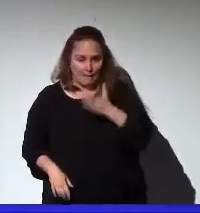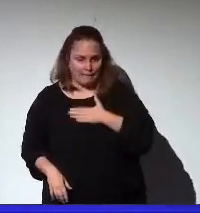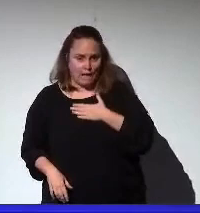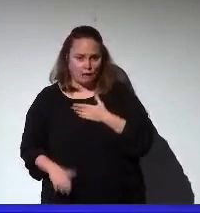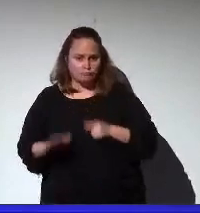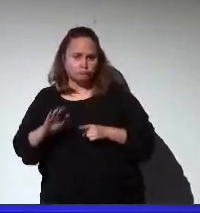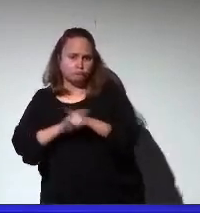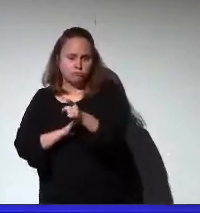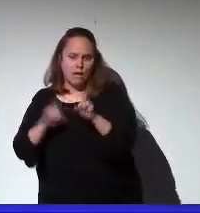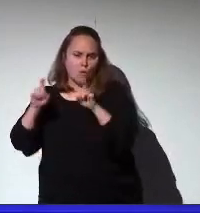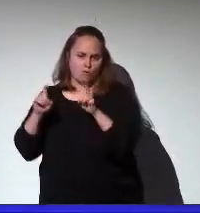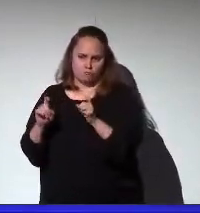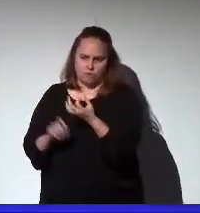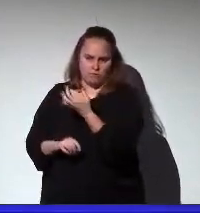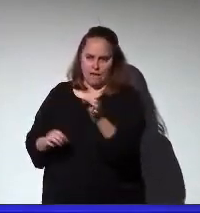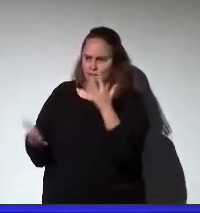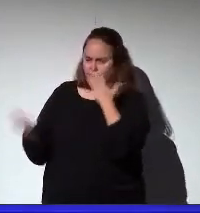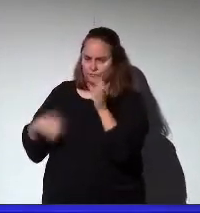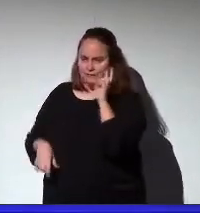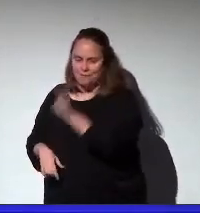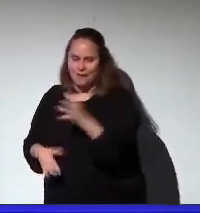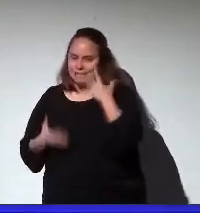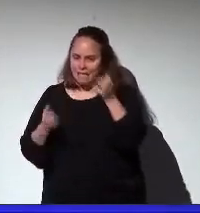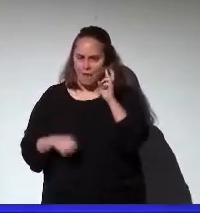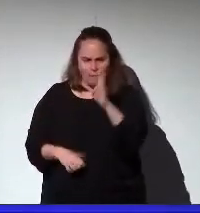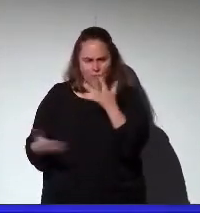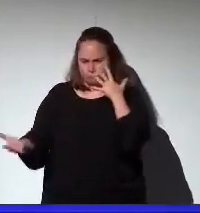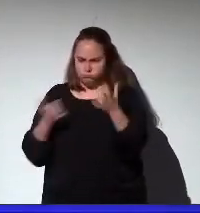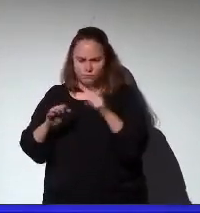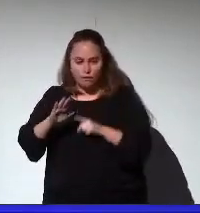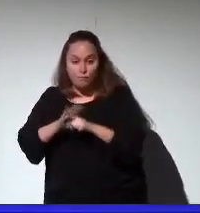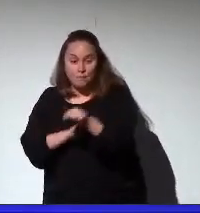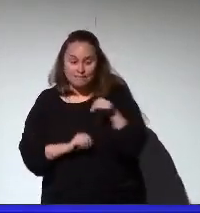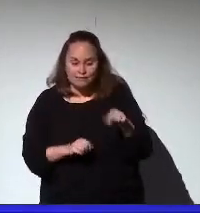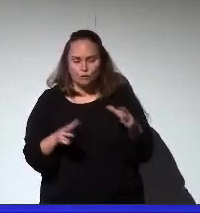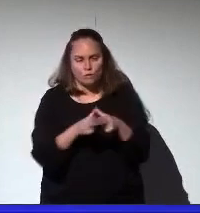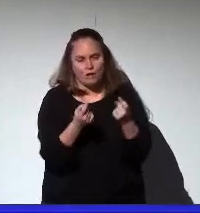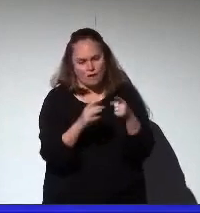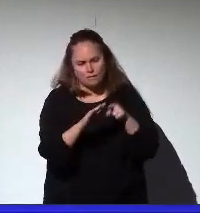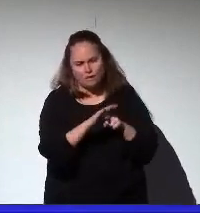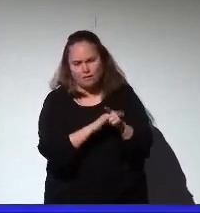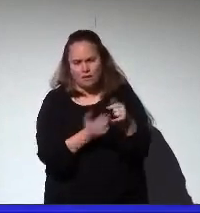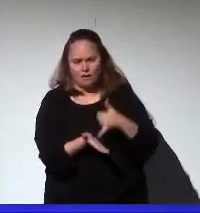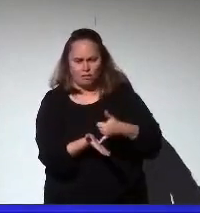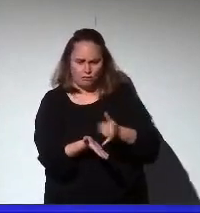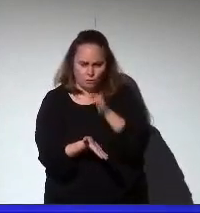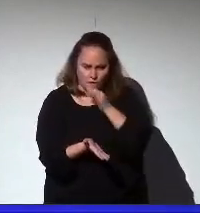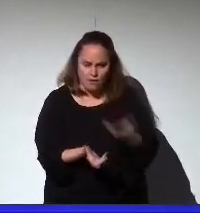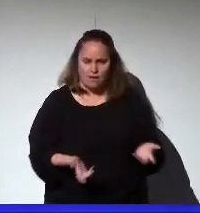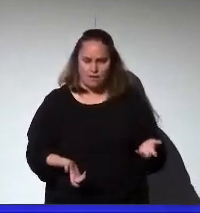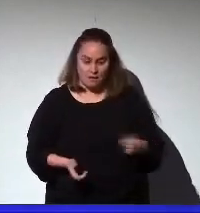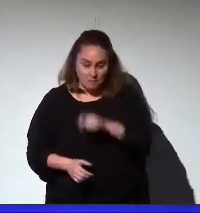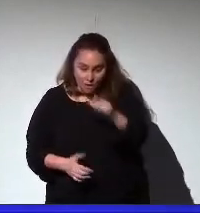es incontestable, en sanidad es incontestable, pero nos queda mucho camino por recorrer en la parte social. No puede ser que los voluntarios y